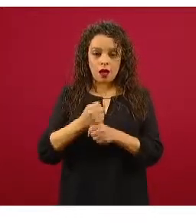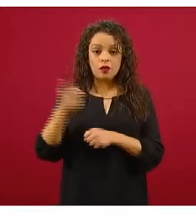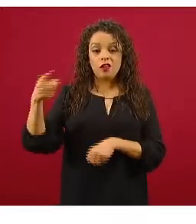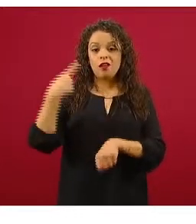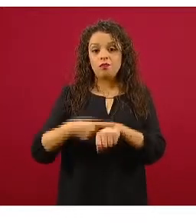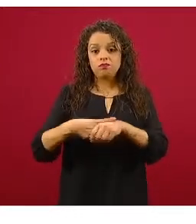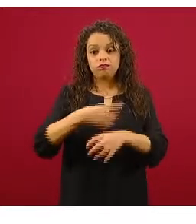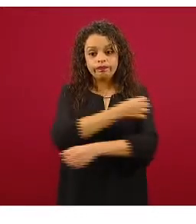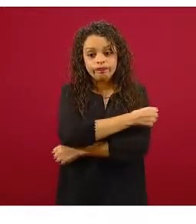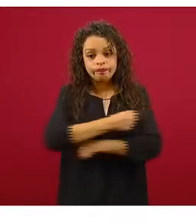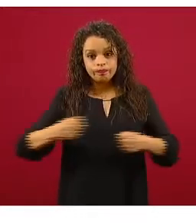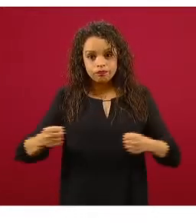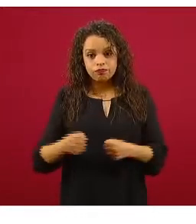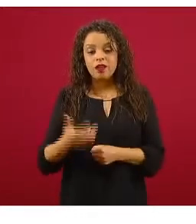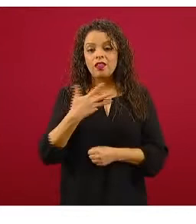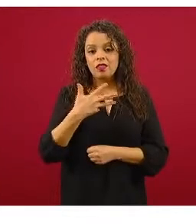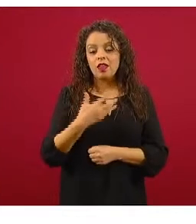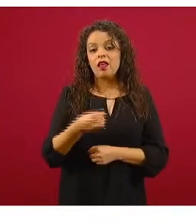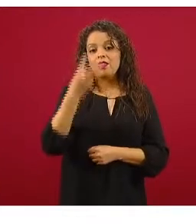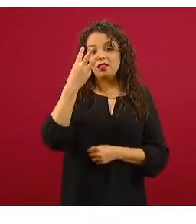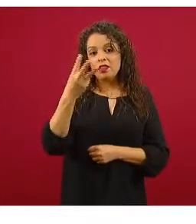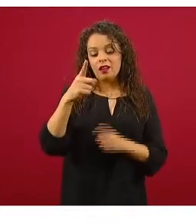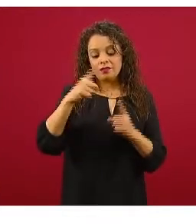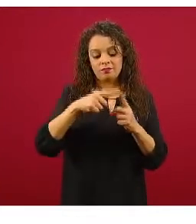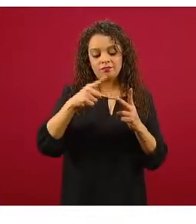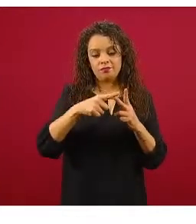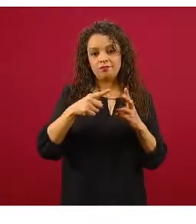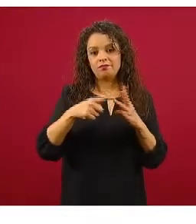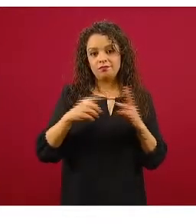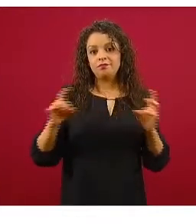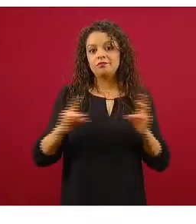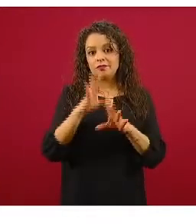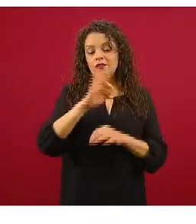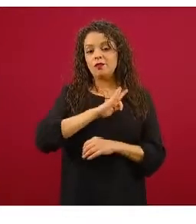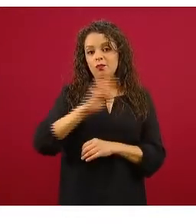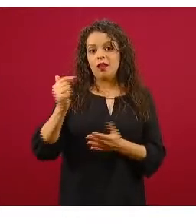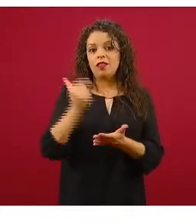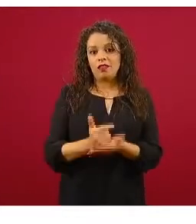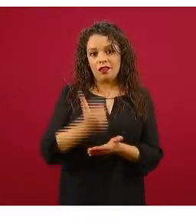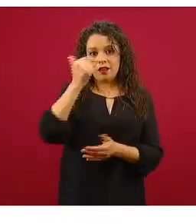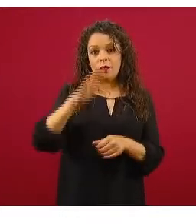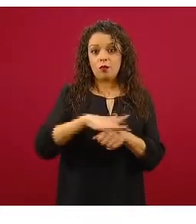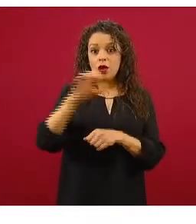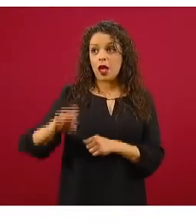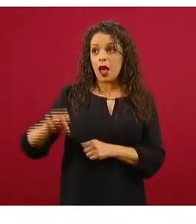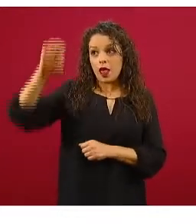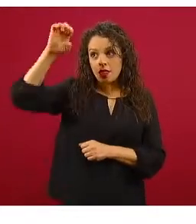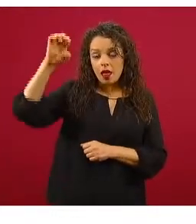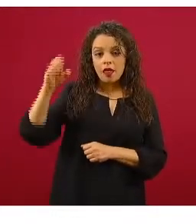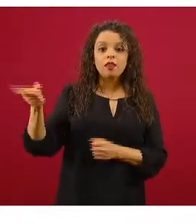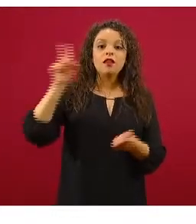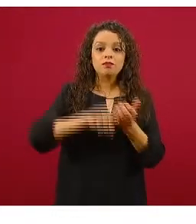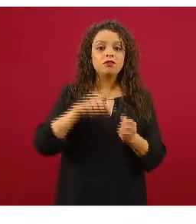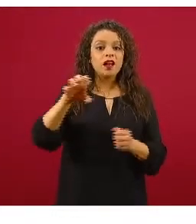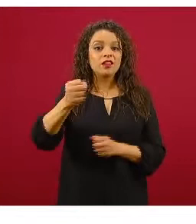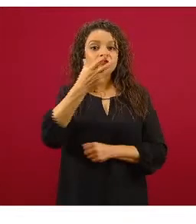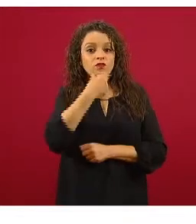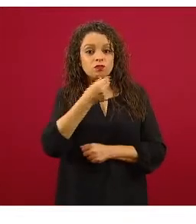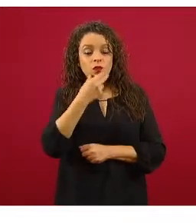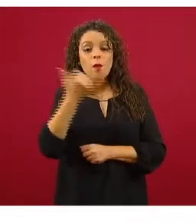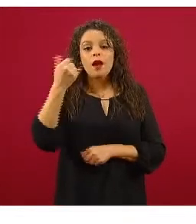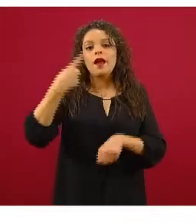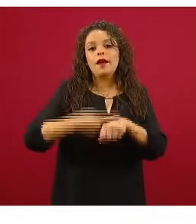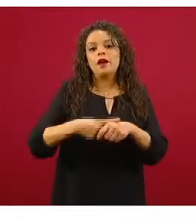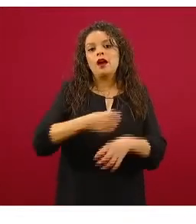entonces 3 factores de riesgo, dado que estamos considerando la edad alta, el sexo y la obesidad,